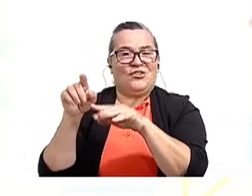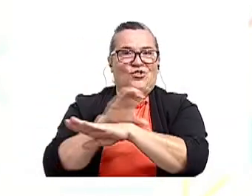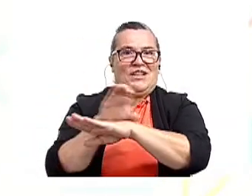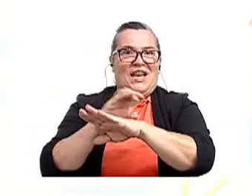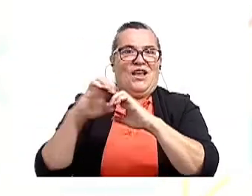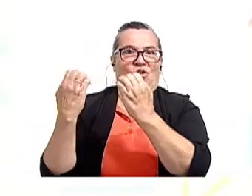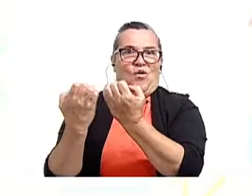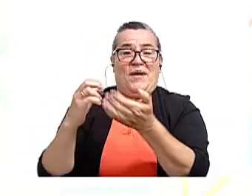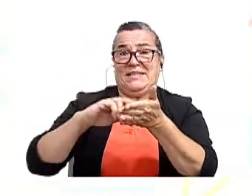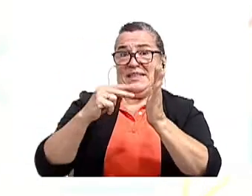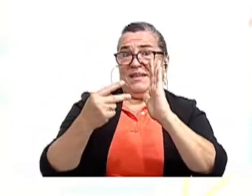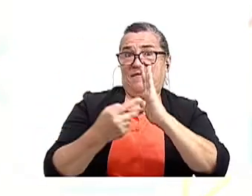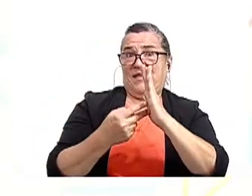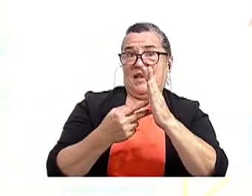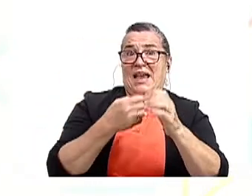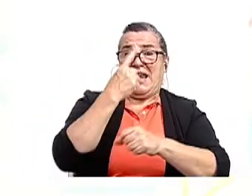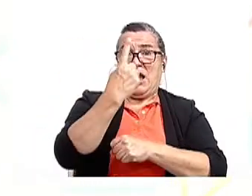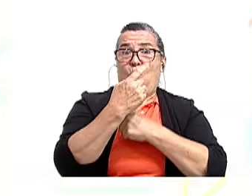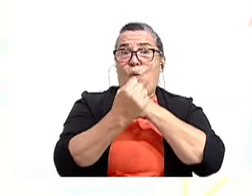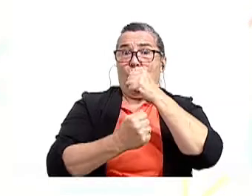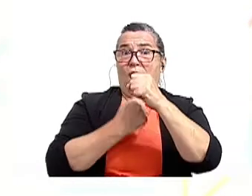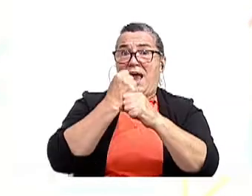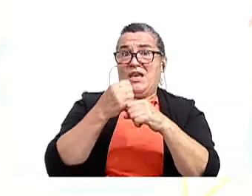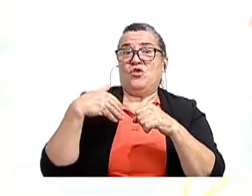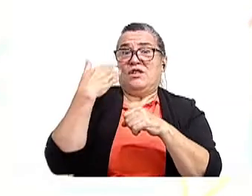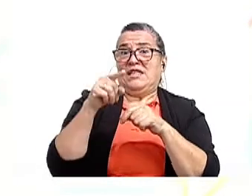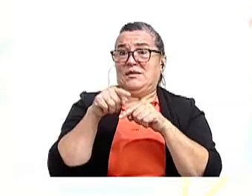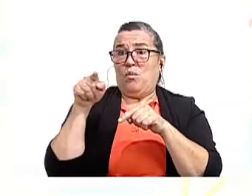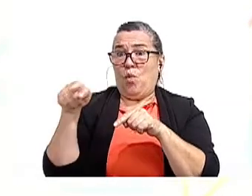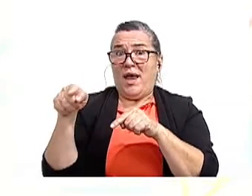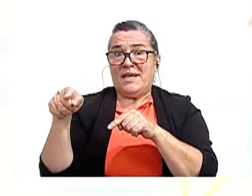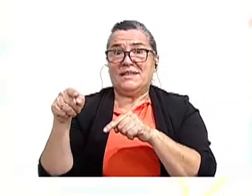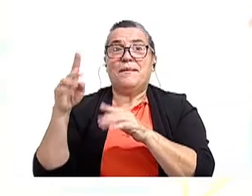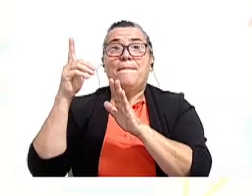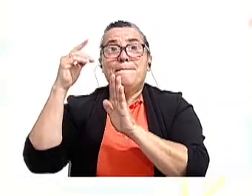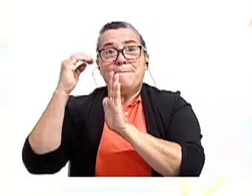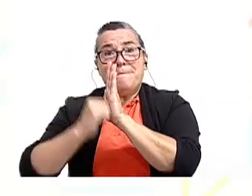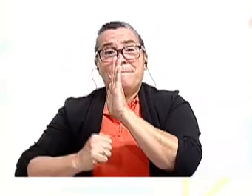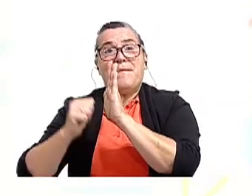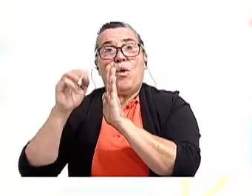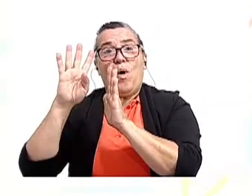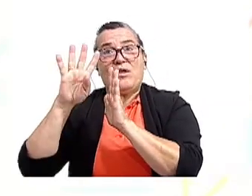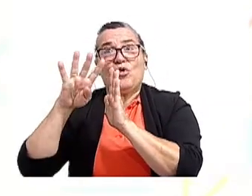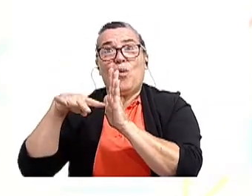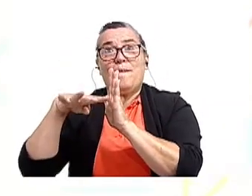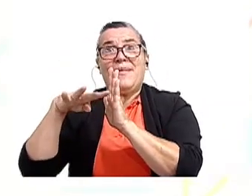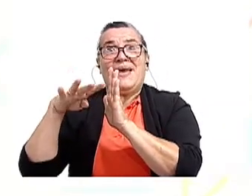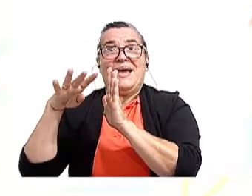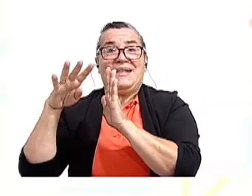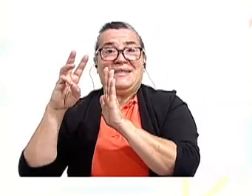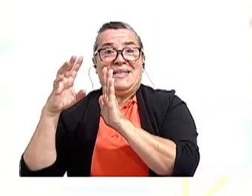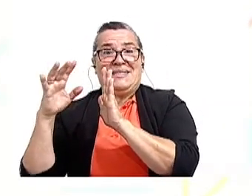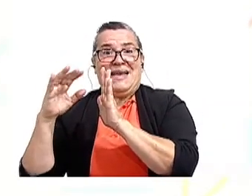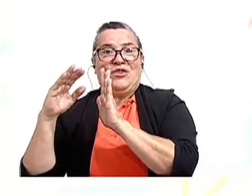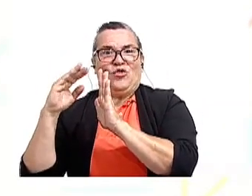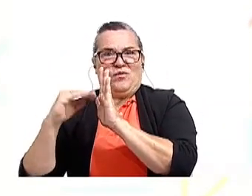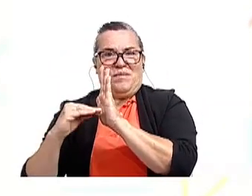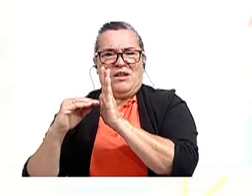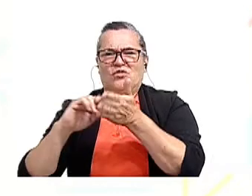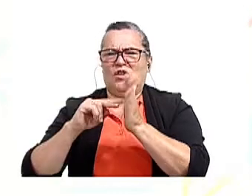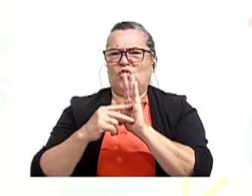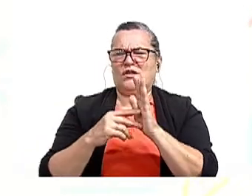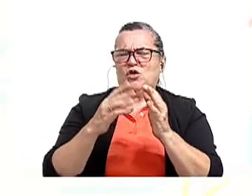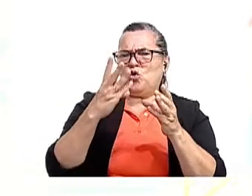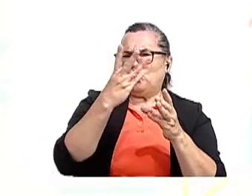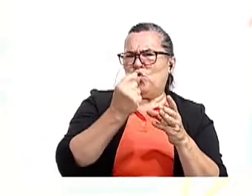nos indica o lo que va a representar la pendiente. Y es importante no solamente saber calcularla, sino saber